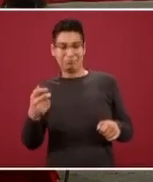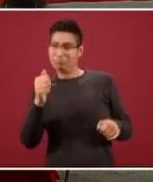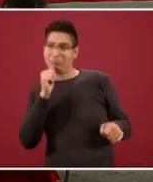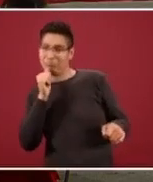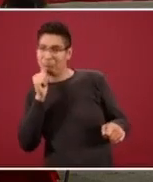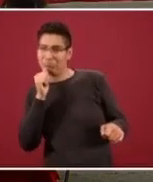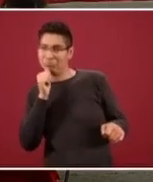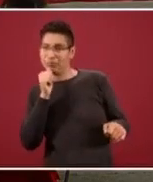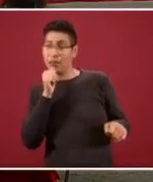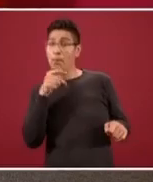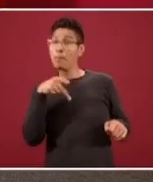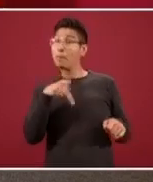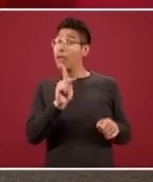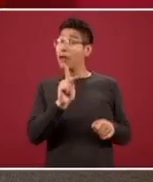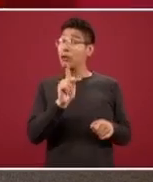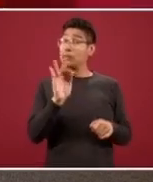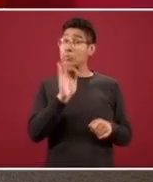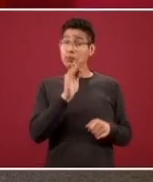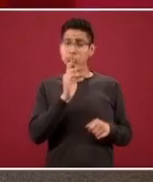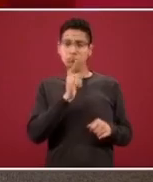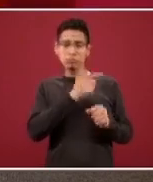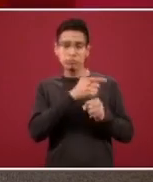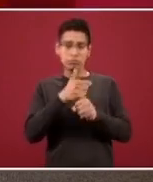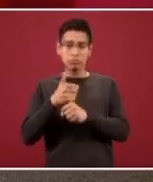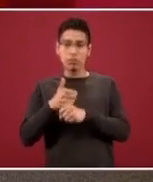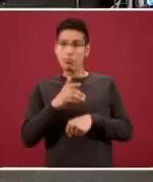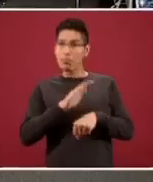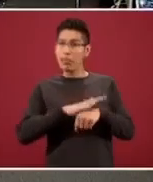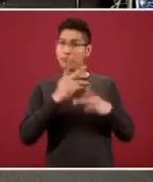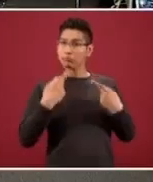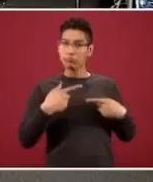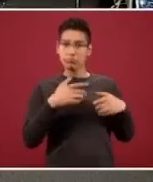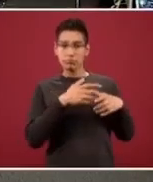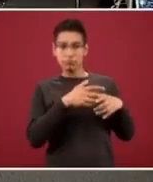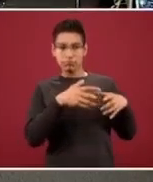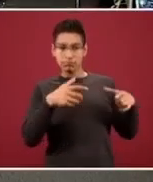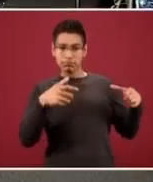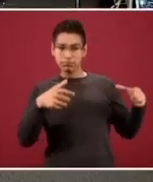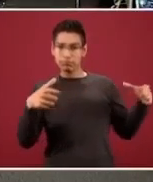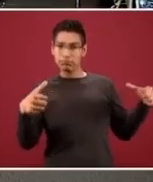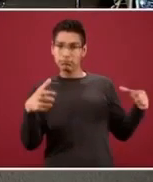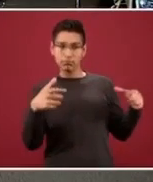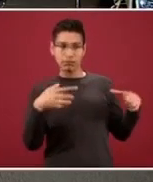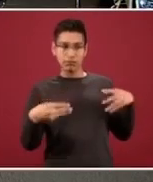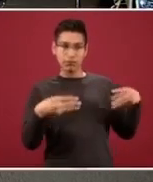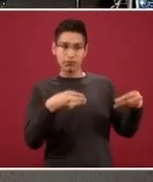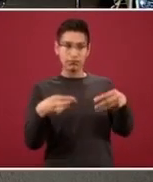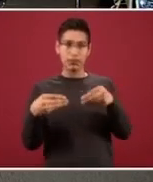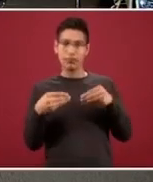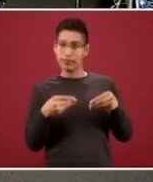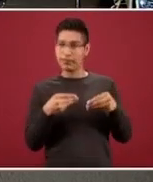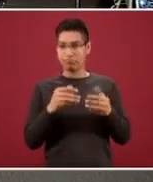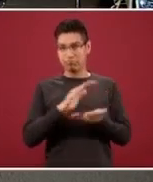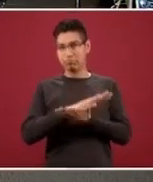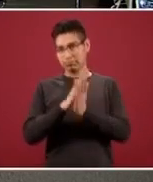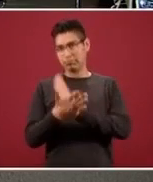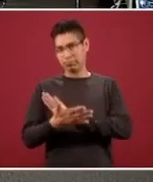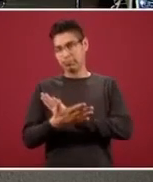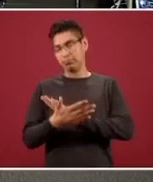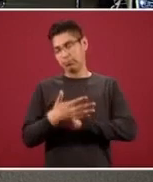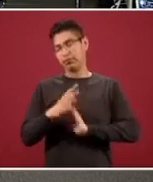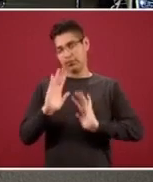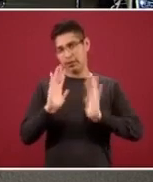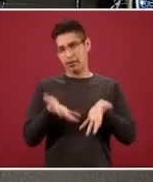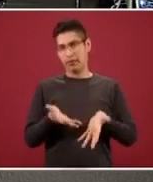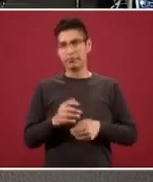es la probabilidad de que empiece la dispersión comunitaria. ¿Tratarse de un caso comunitario esta persona que murió? O sea, de acuerdo a la